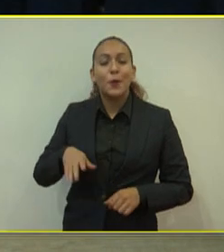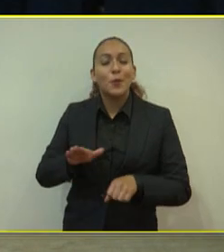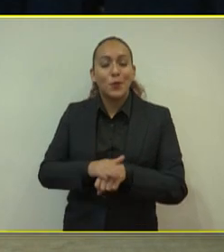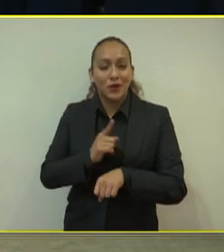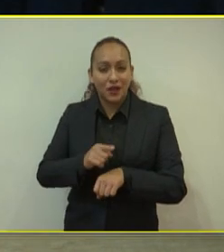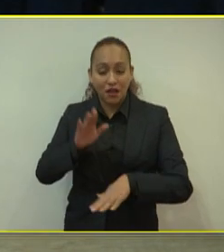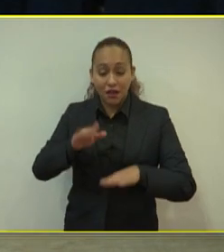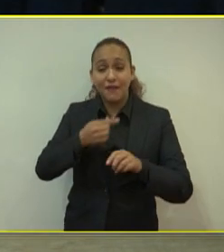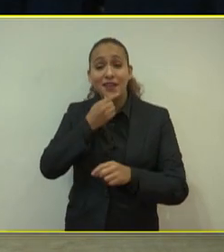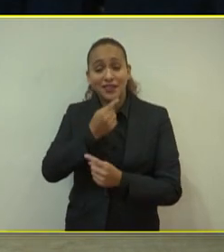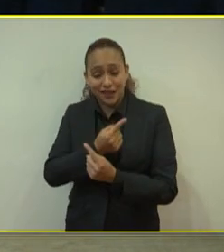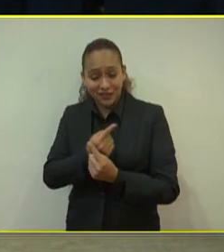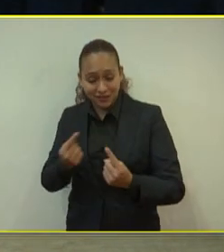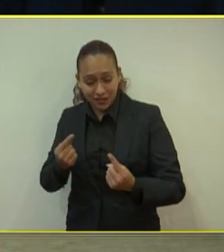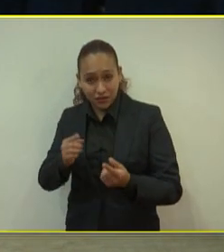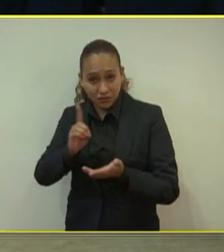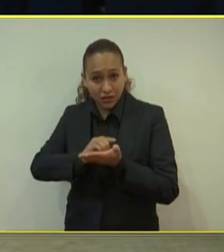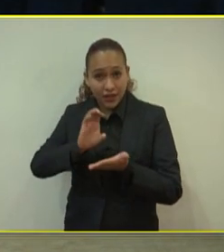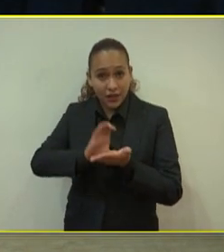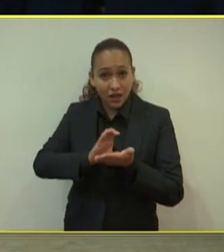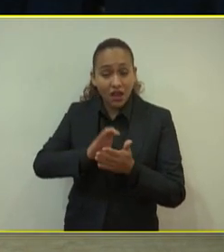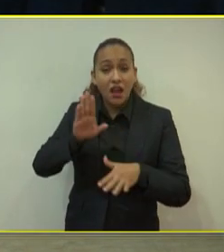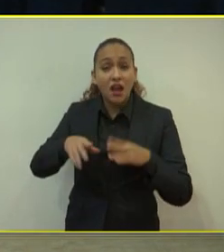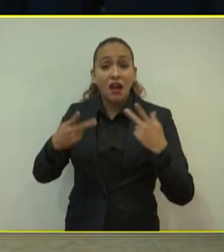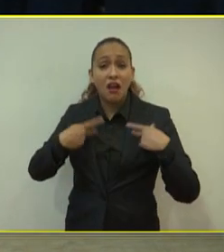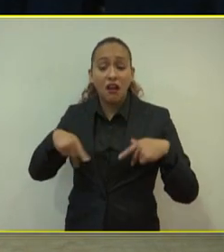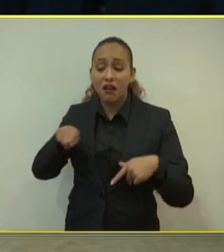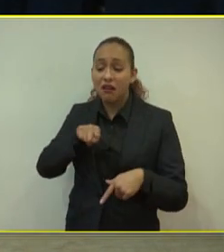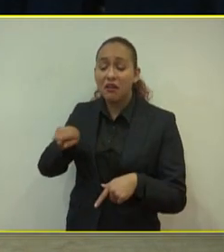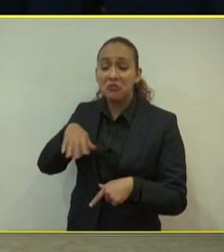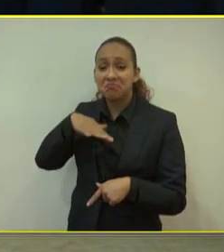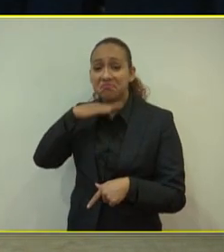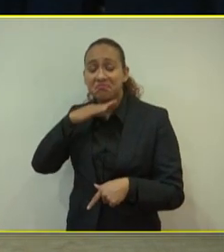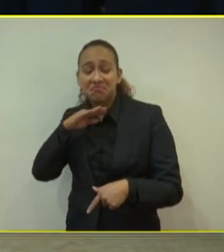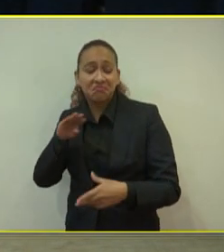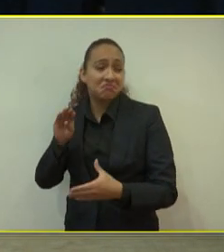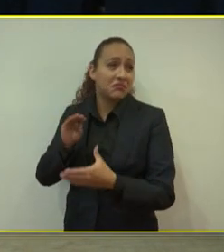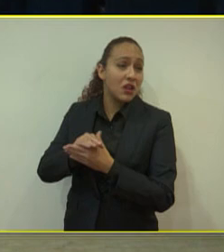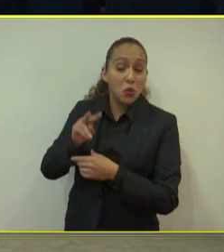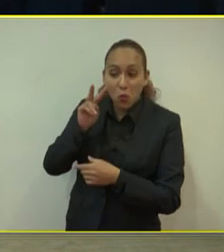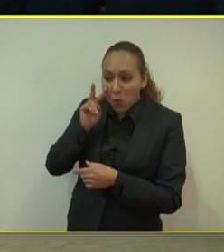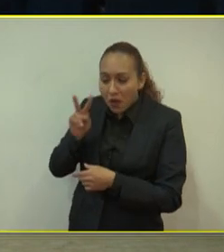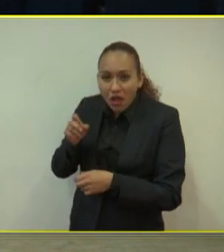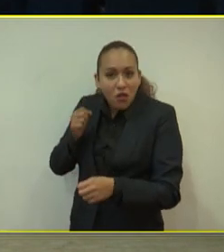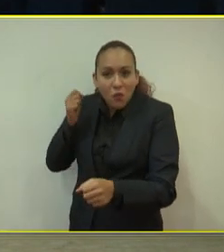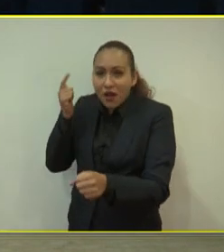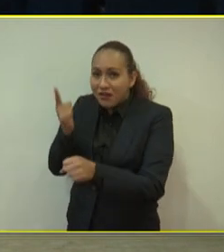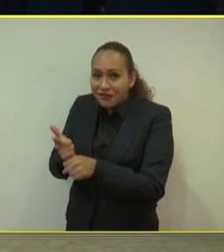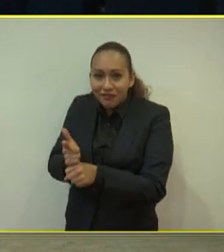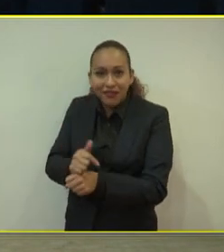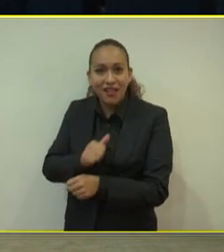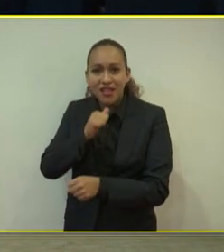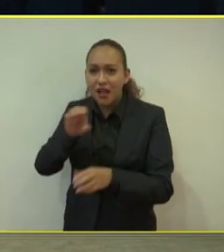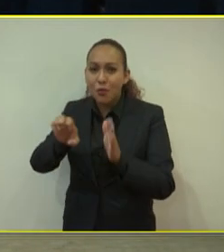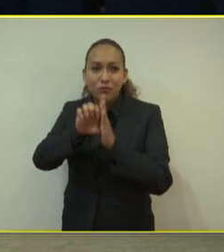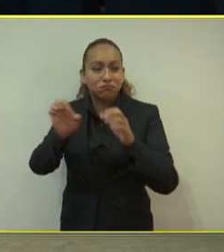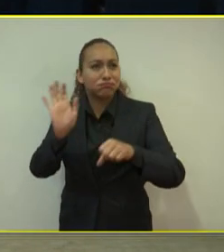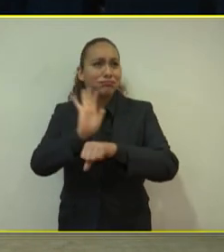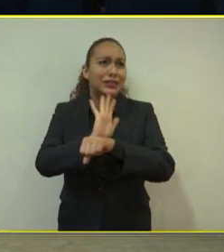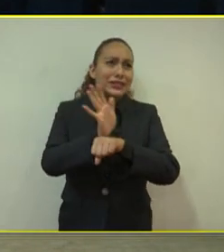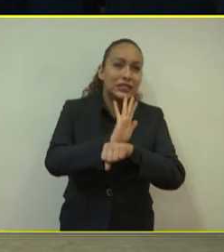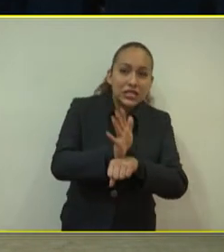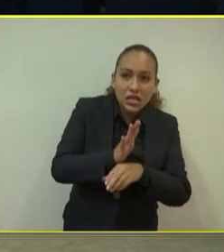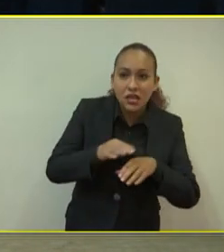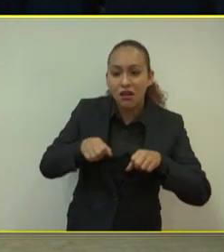son invisibilizadas, es decir, no las vemos en la calle, no las vemos en el cine, no las vemos en el